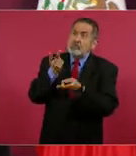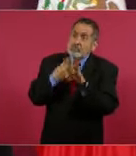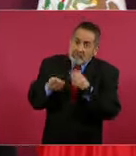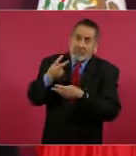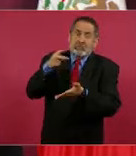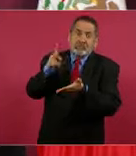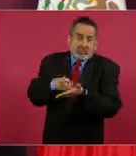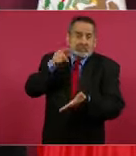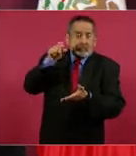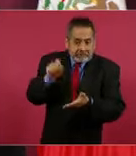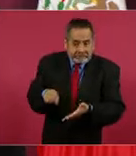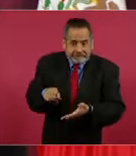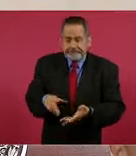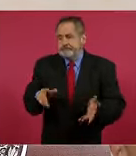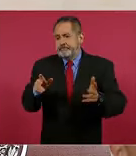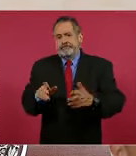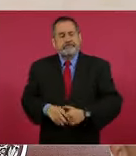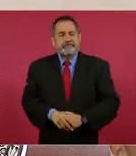eso.